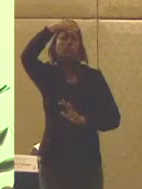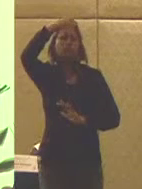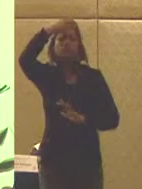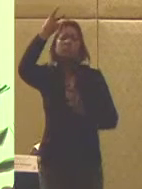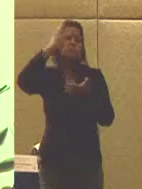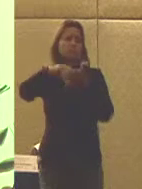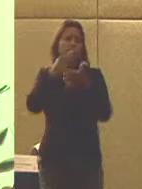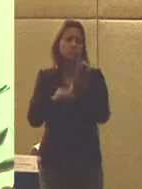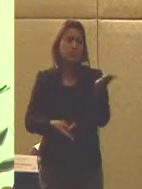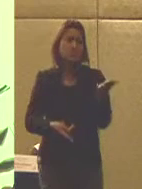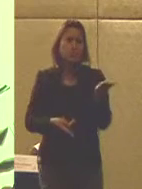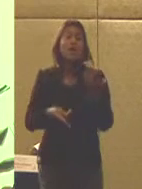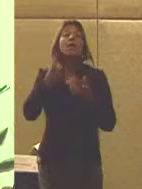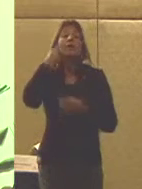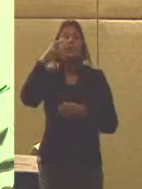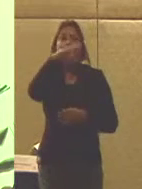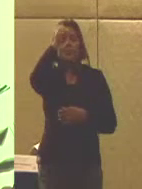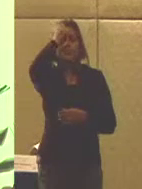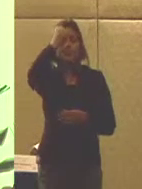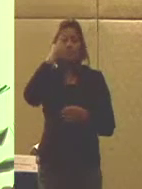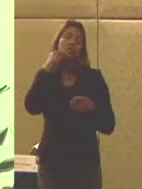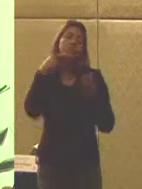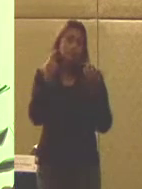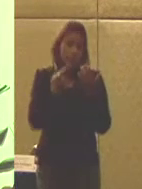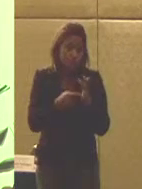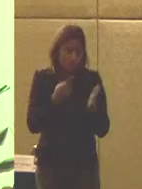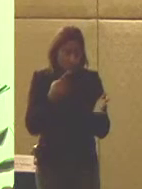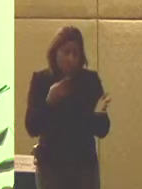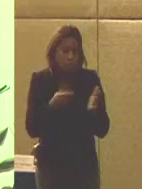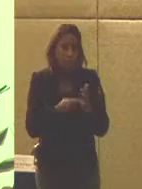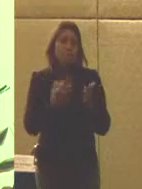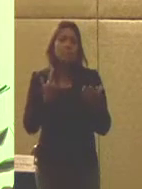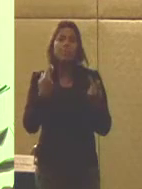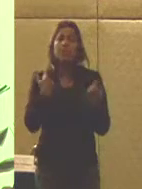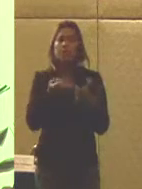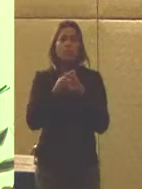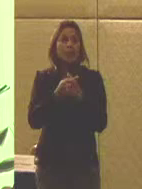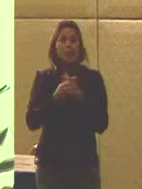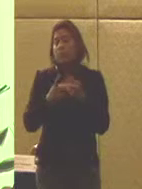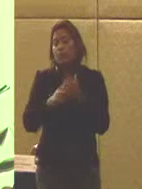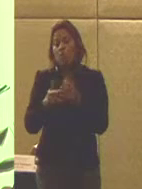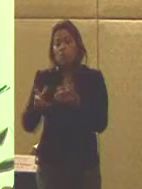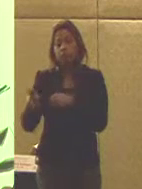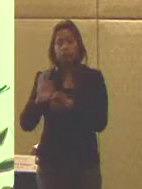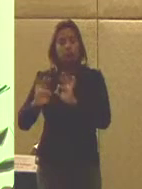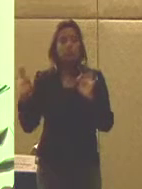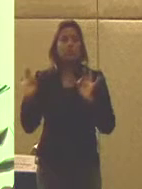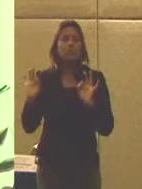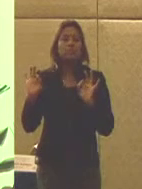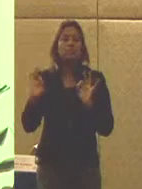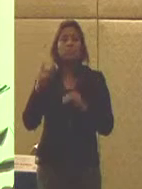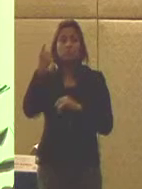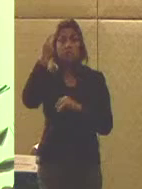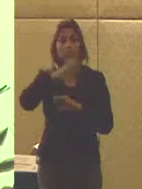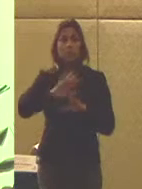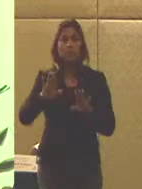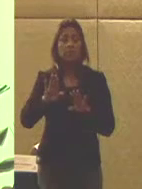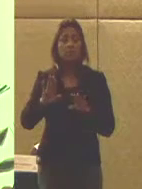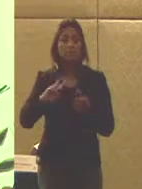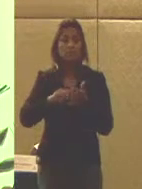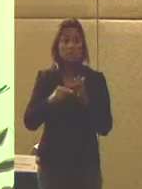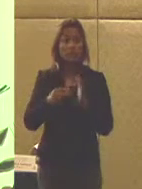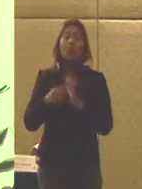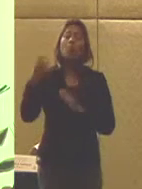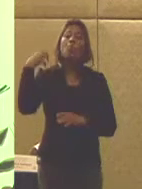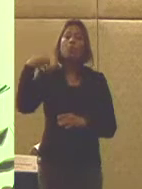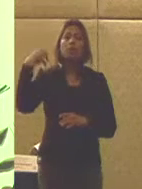atribuido a que una vez que se cortan con la emergencia los servicios básicos, existan unos planes no solamente de contingencia, sino de garantía